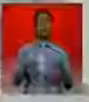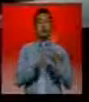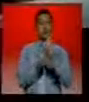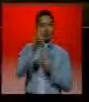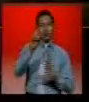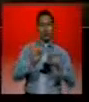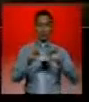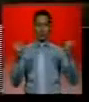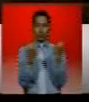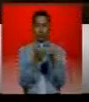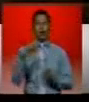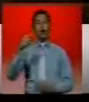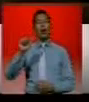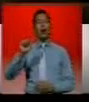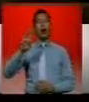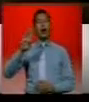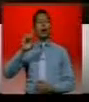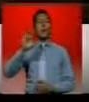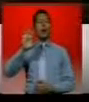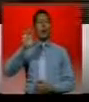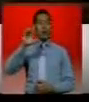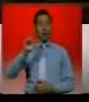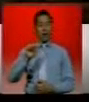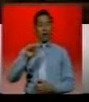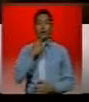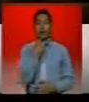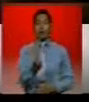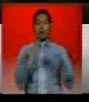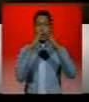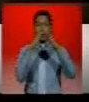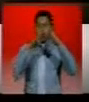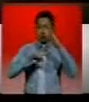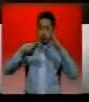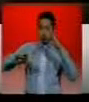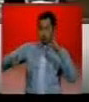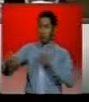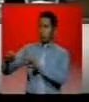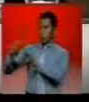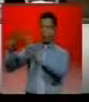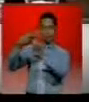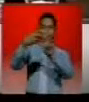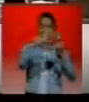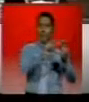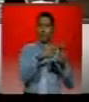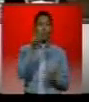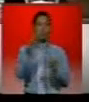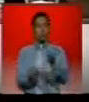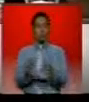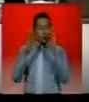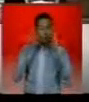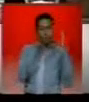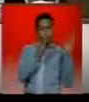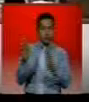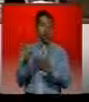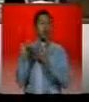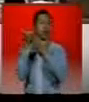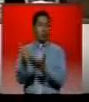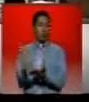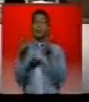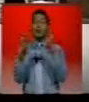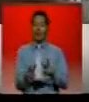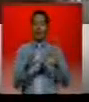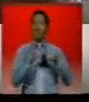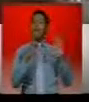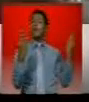Gabriela Rosero, dijo que se instala la cantidad de albergues suficientes para atender a las personas afectadas y para aquellas familias